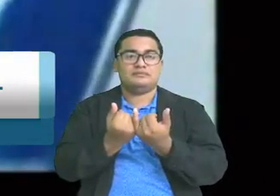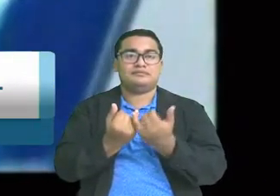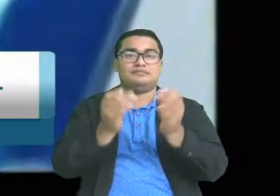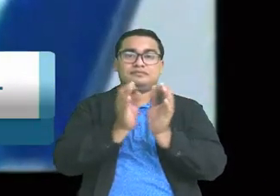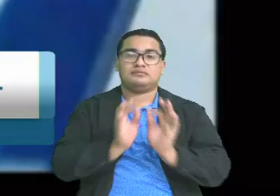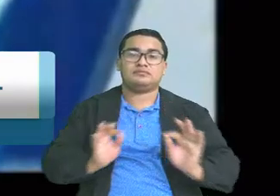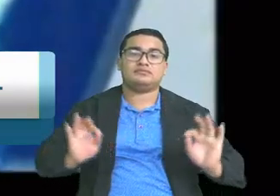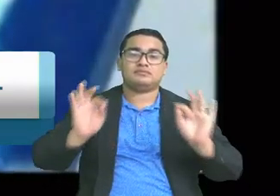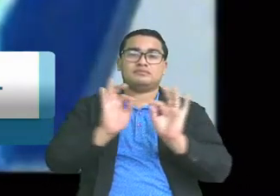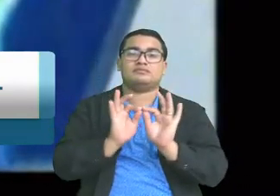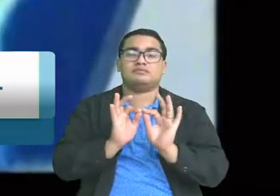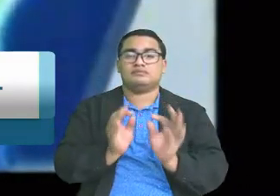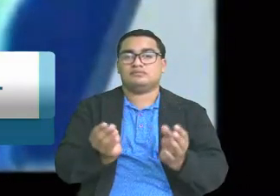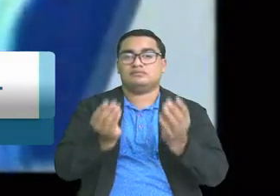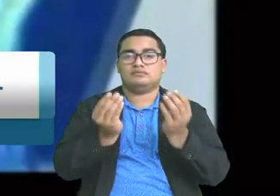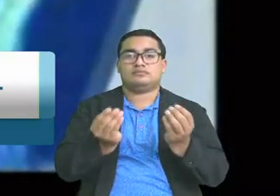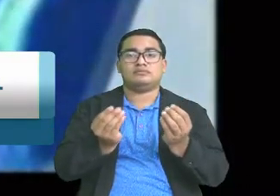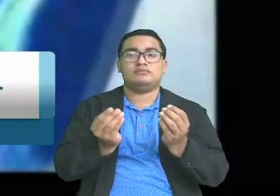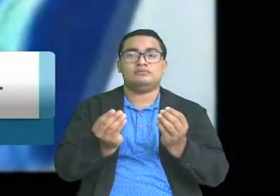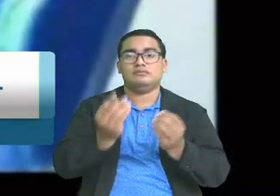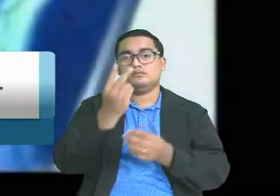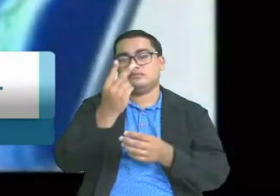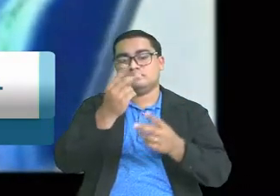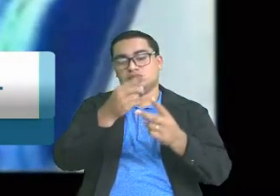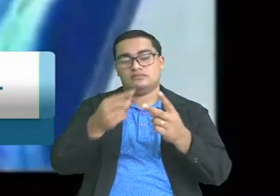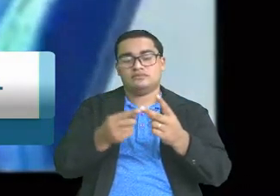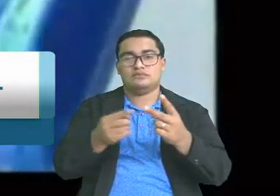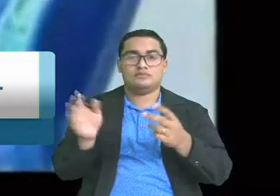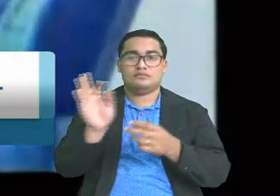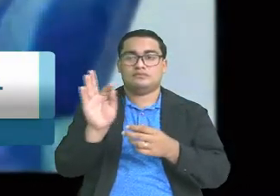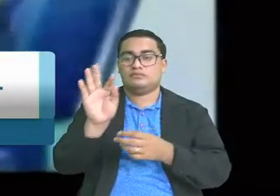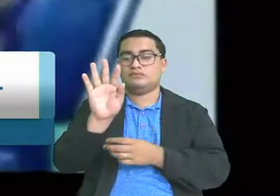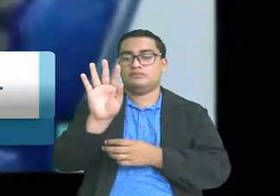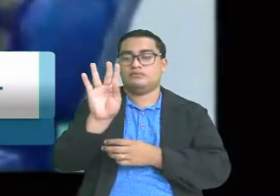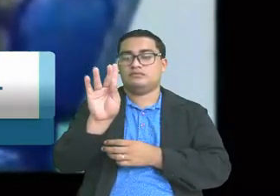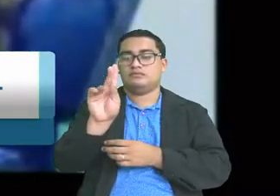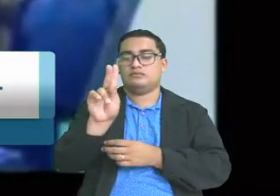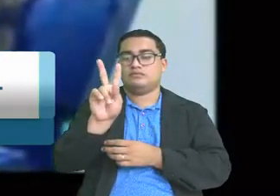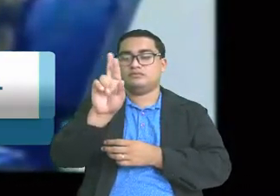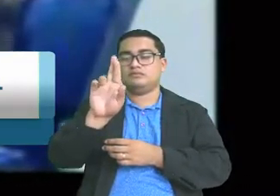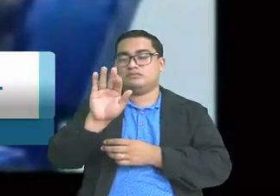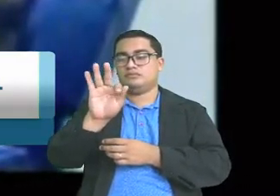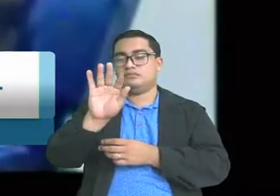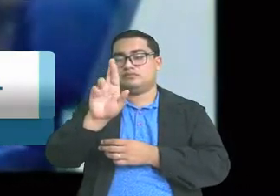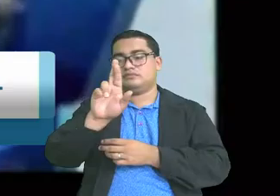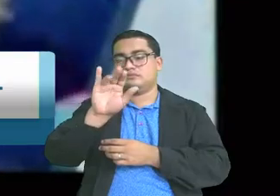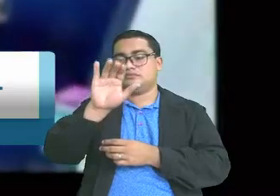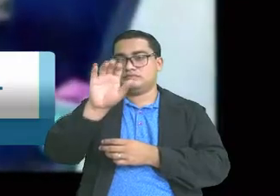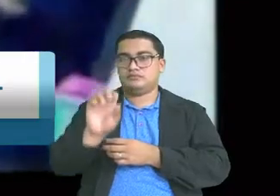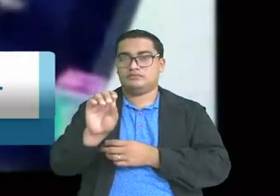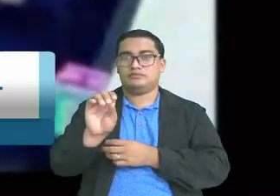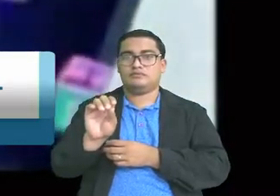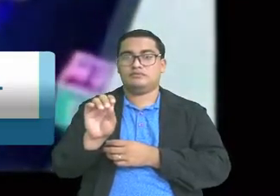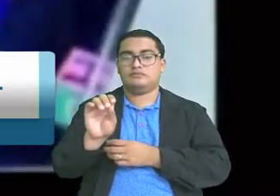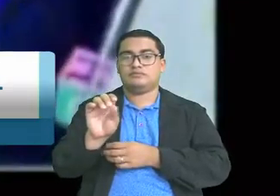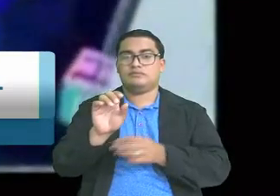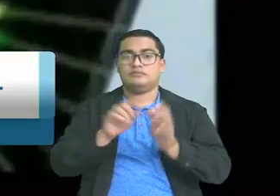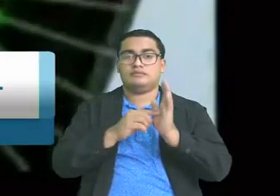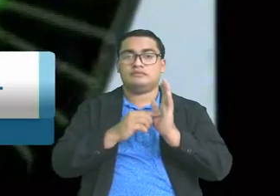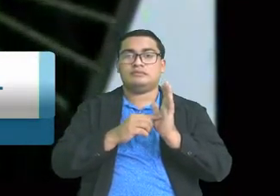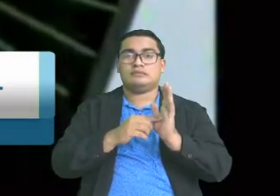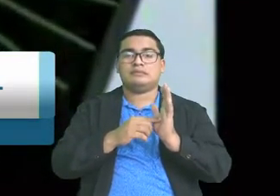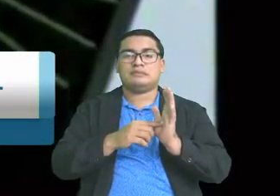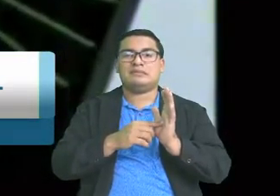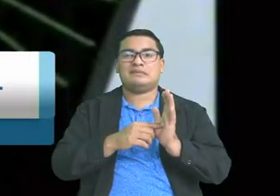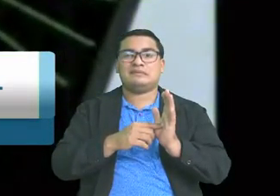importante porque la parálisis facial hay de dos tipos, hay periférica y central. La periférica no se asocia